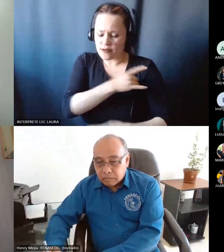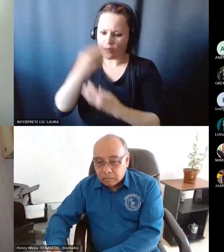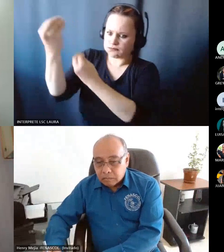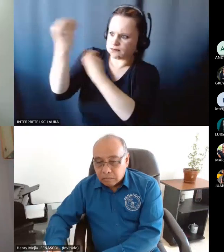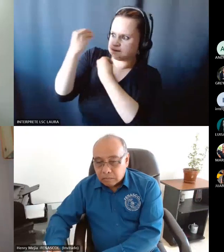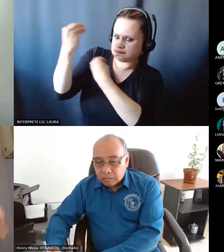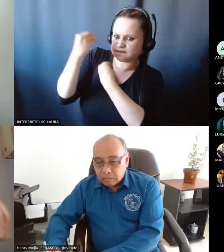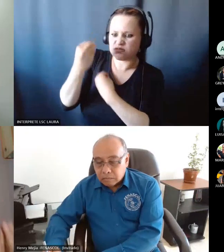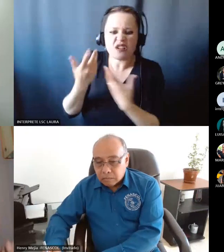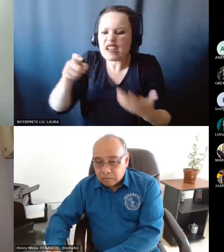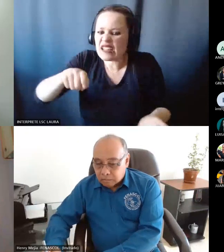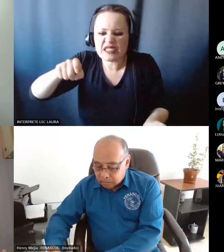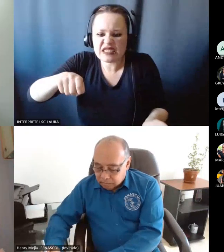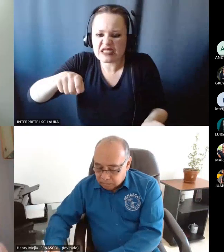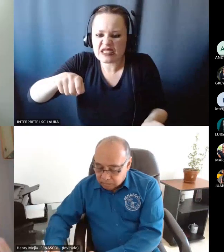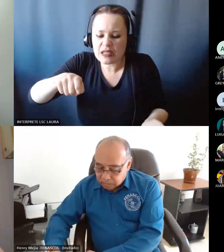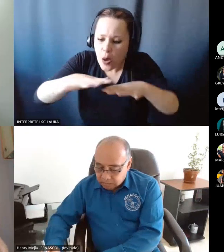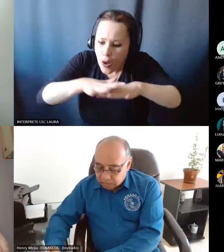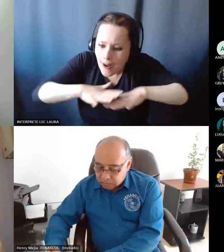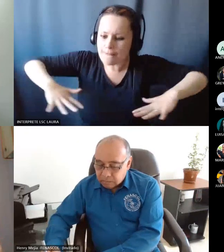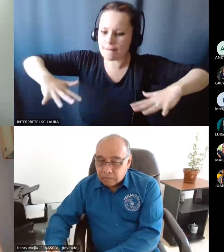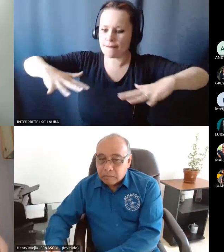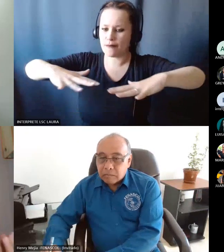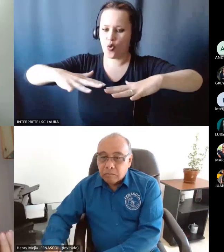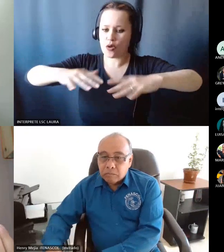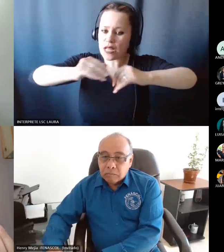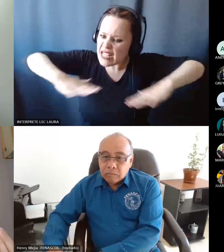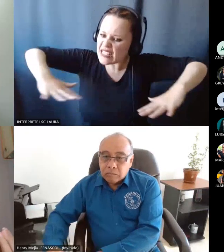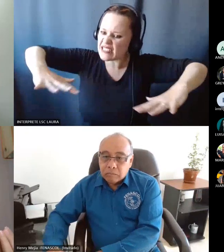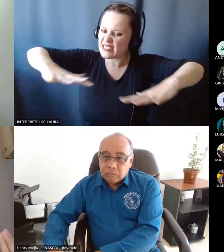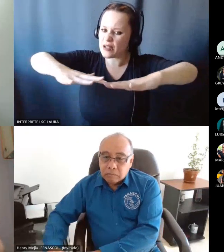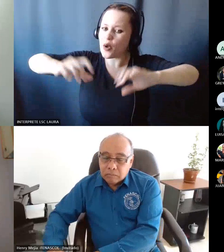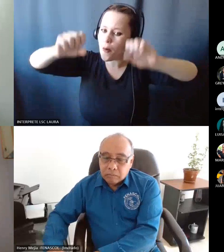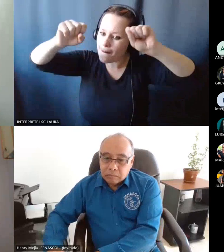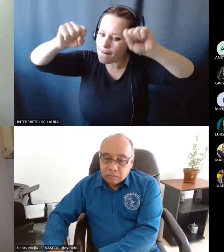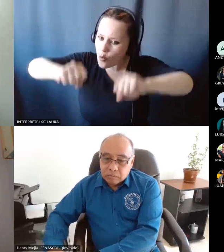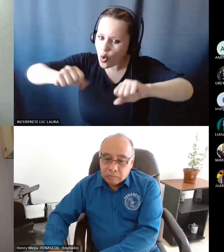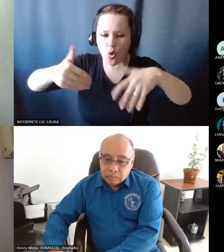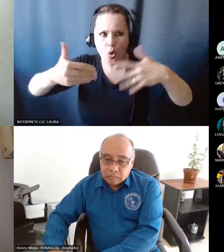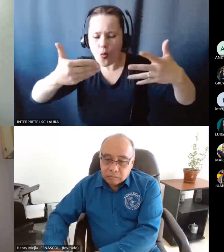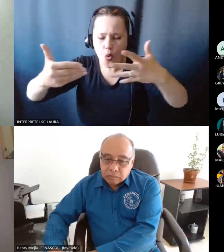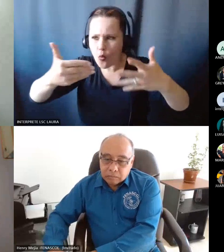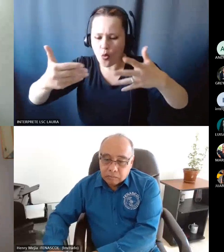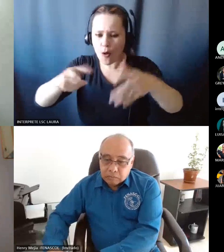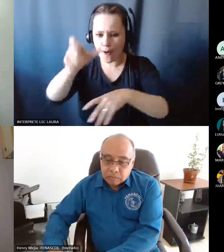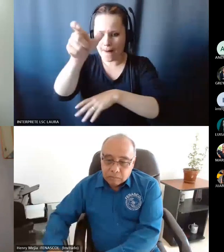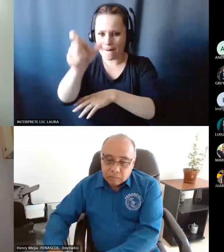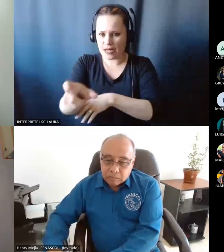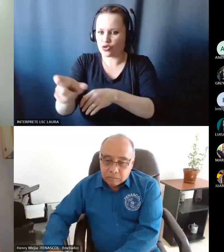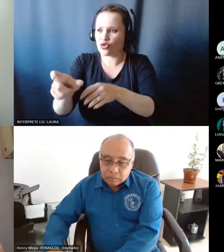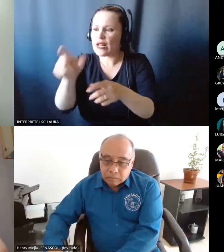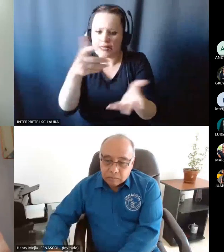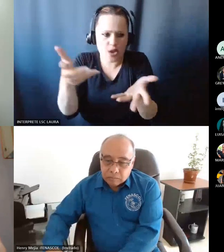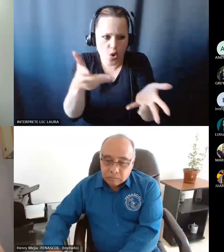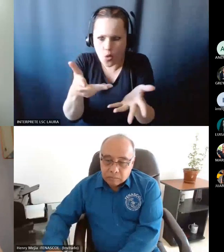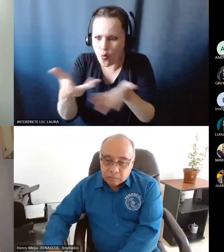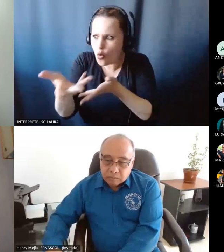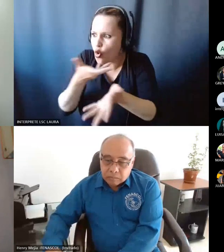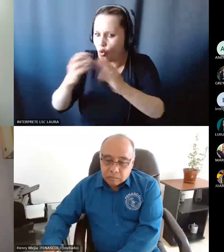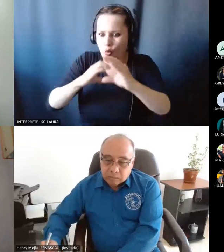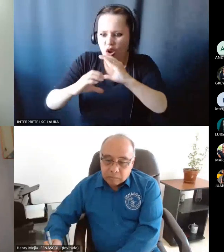solo necesita un escenario que le permita ser el canal en este caso una persona intérprete para